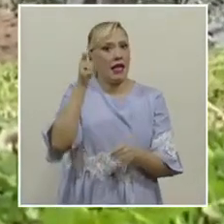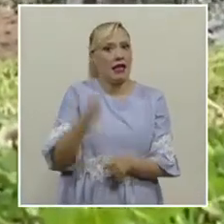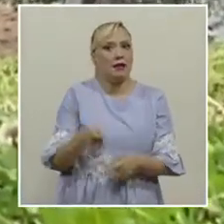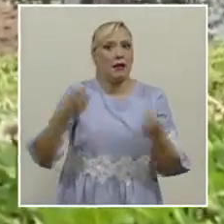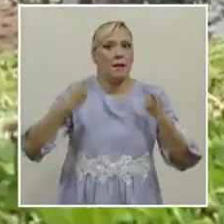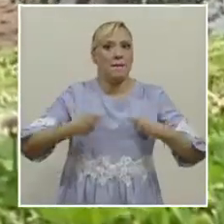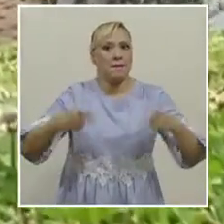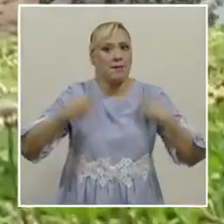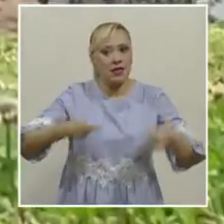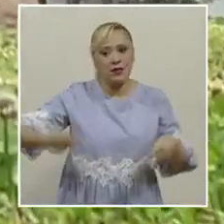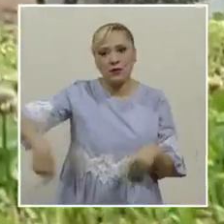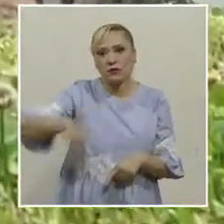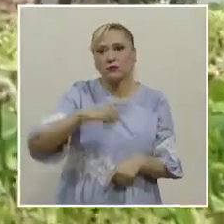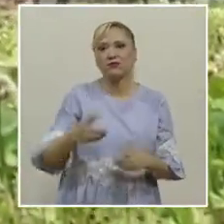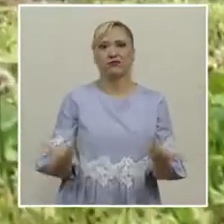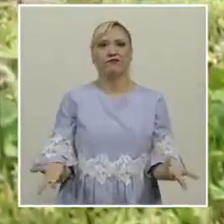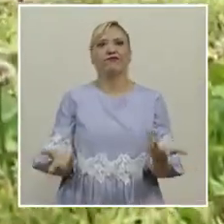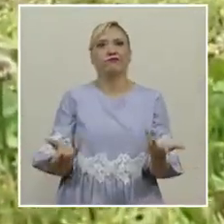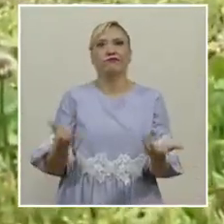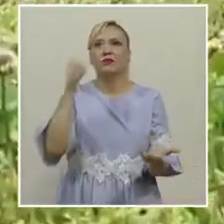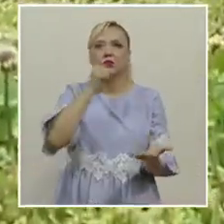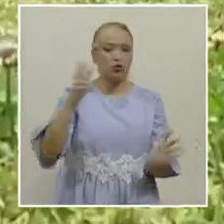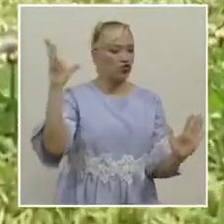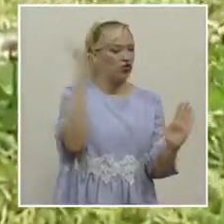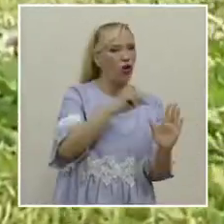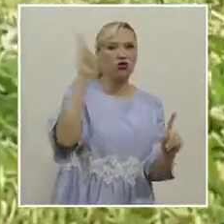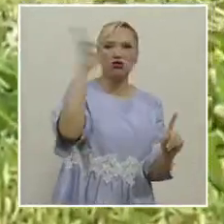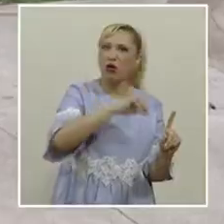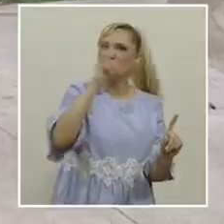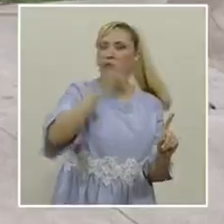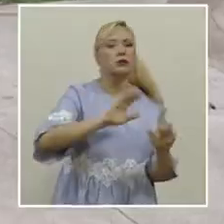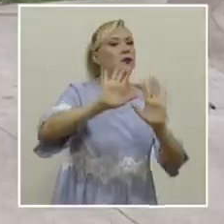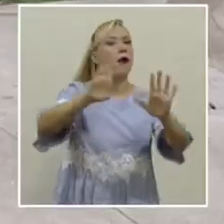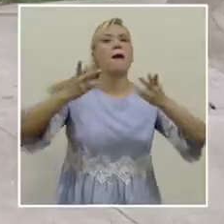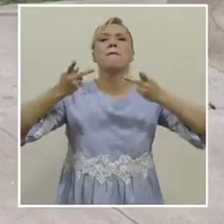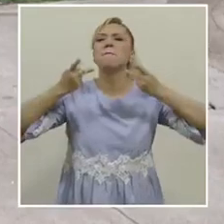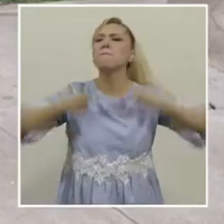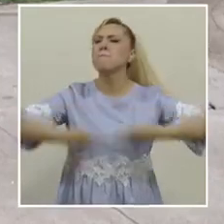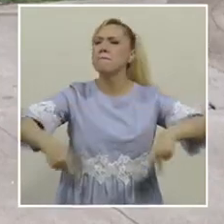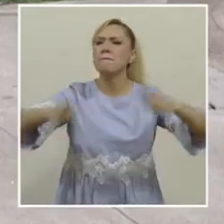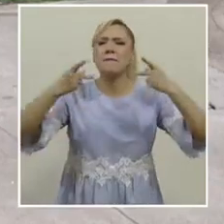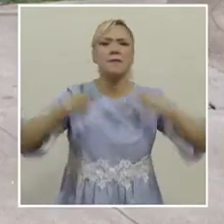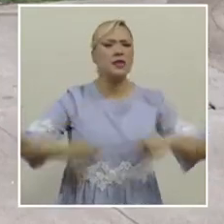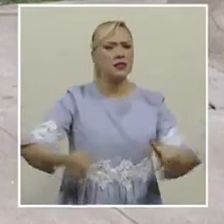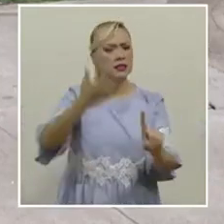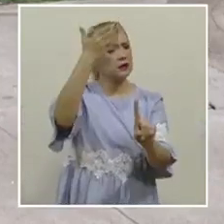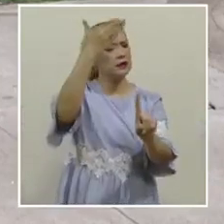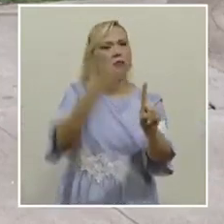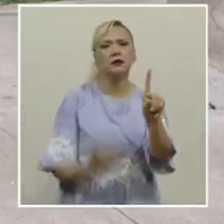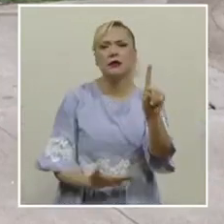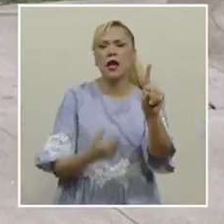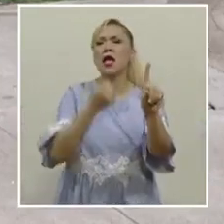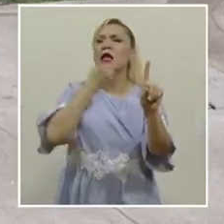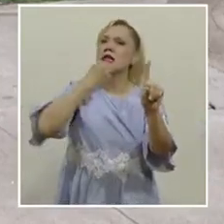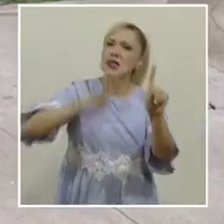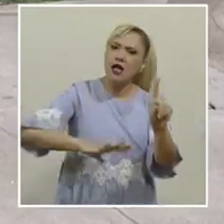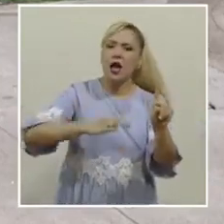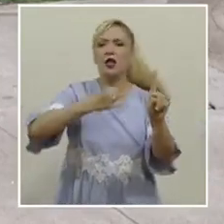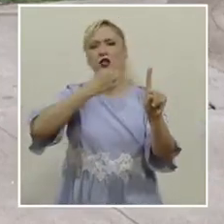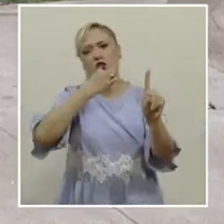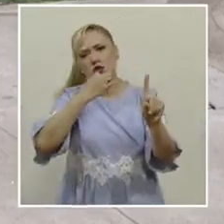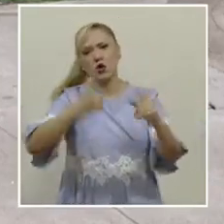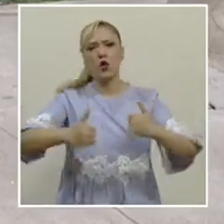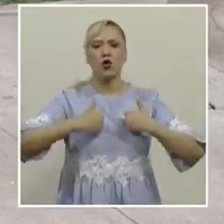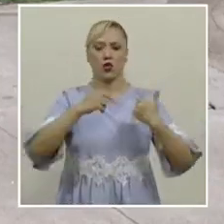las personas que las limita en su autonomía, por lo que reconocerlas con el término niñas, niños o adolescentes, según